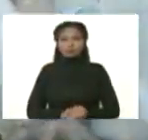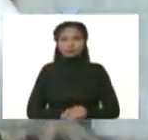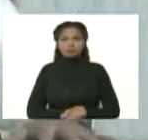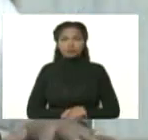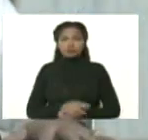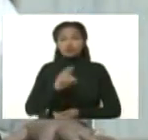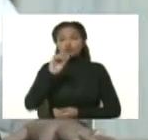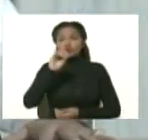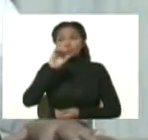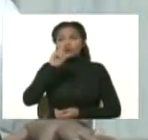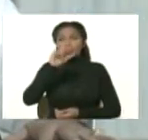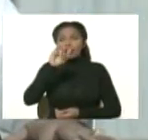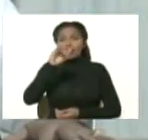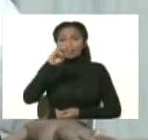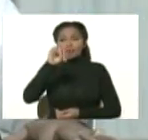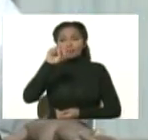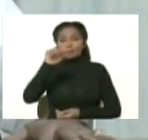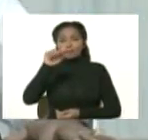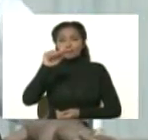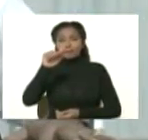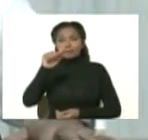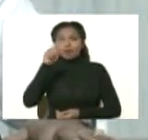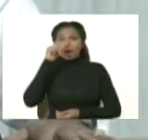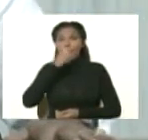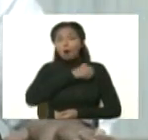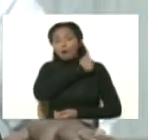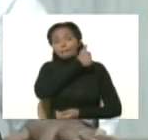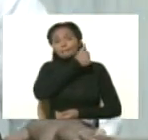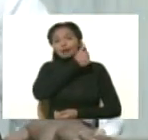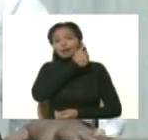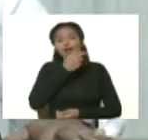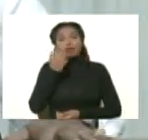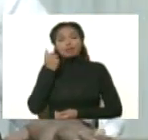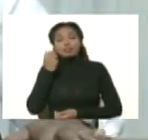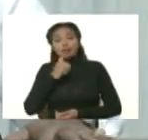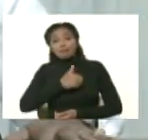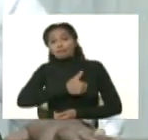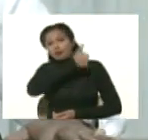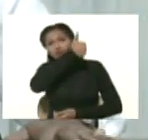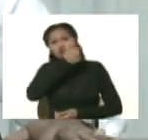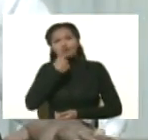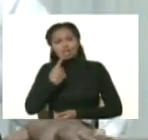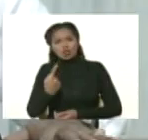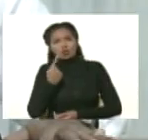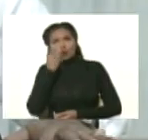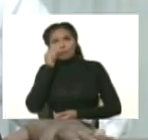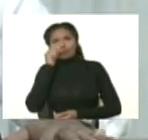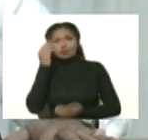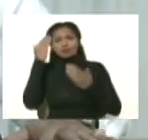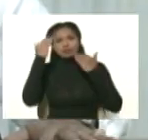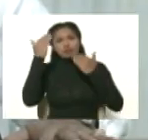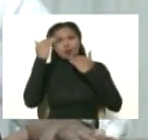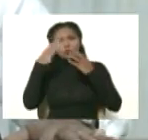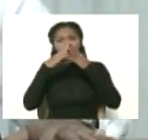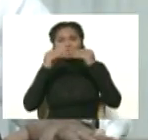Roraima, el hermano mayor. Cimarrón Mayor. Cimarrón Mayor. Yo quiero que Cimarrón Mayor nos dé un